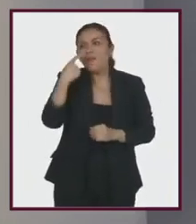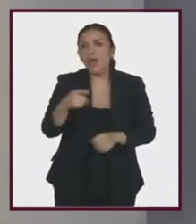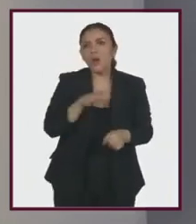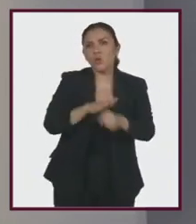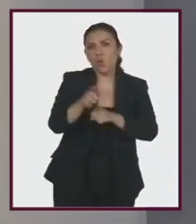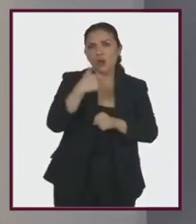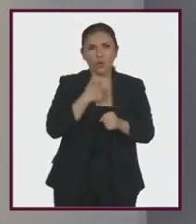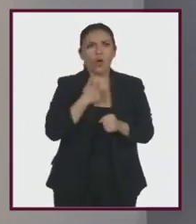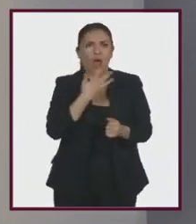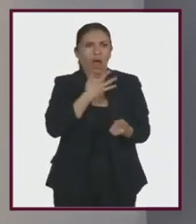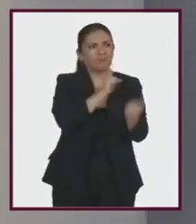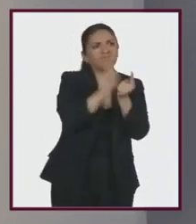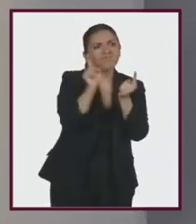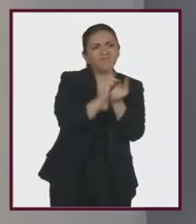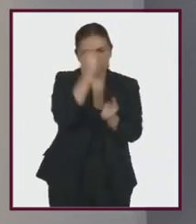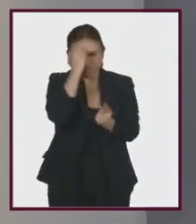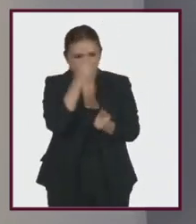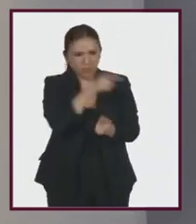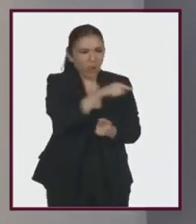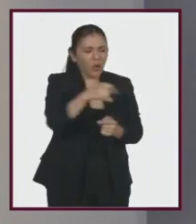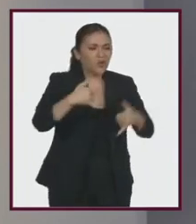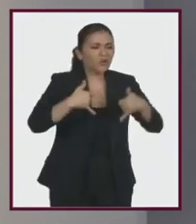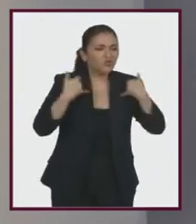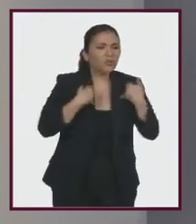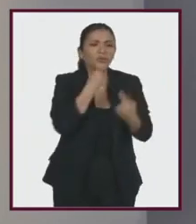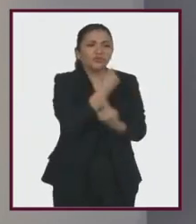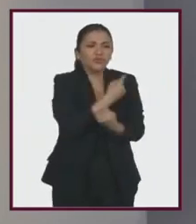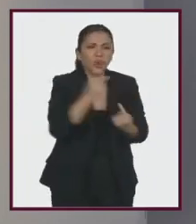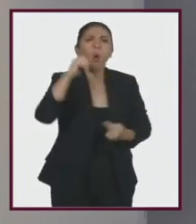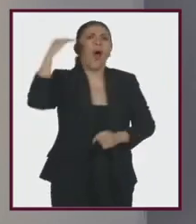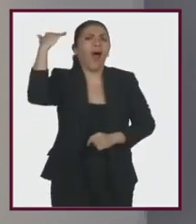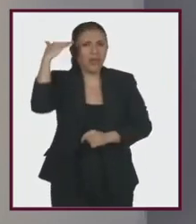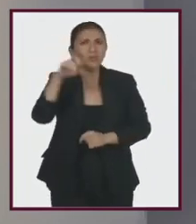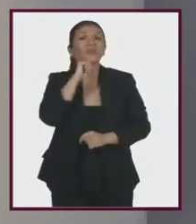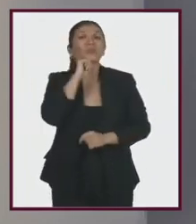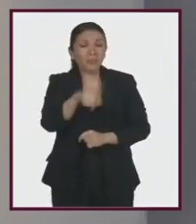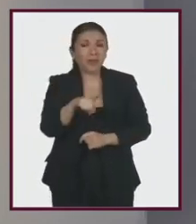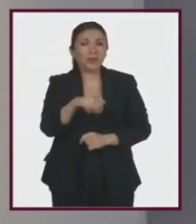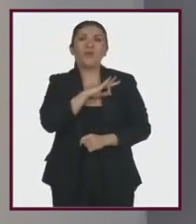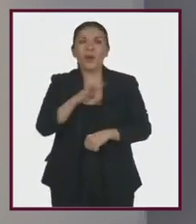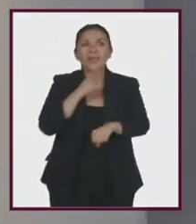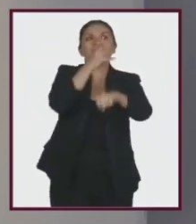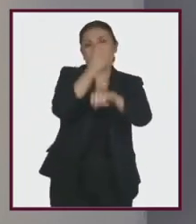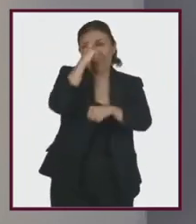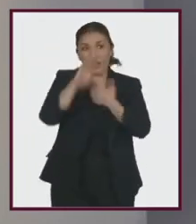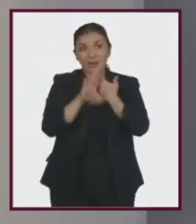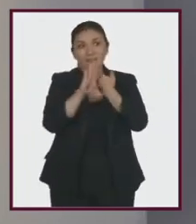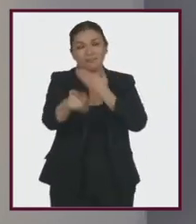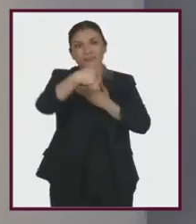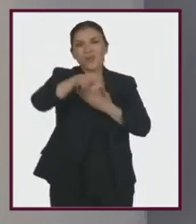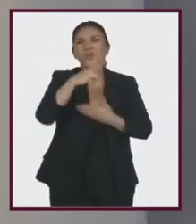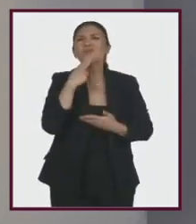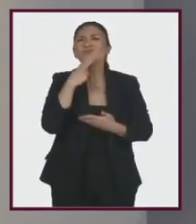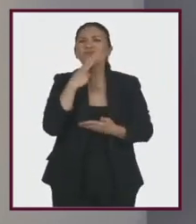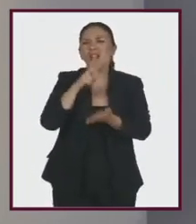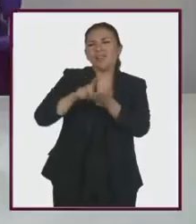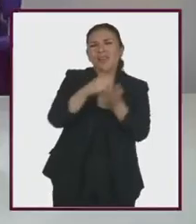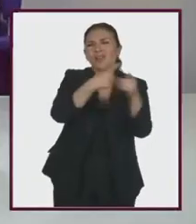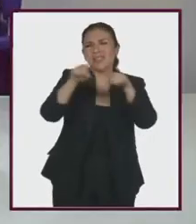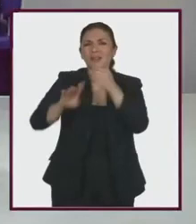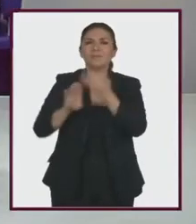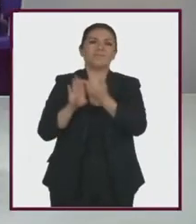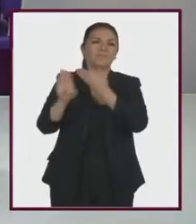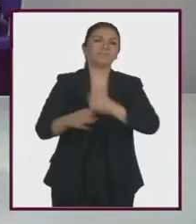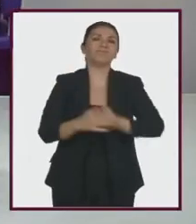en contacto con niños, con adolescentes, incluso con adultos, podemos mejorar y prevenir el consumo perjudicial de sustancias.